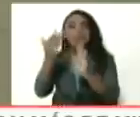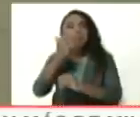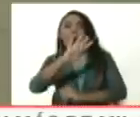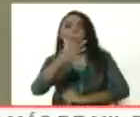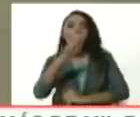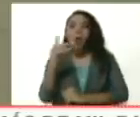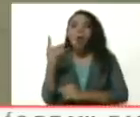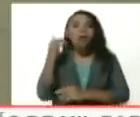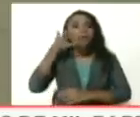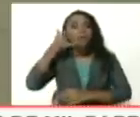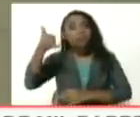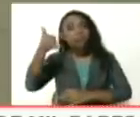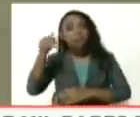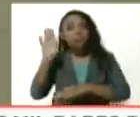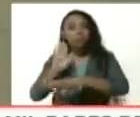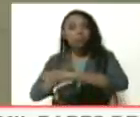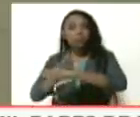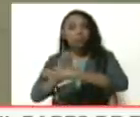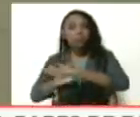recibió esa llamada.